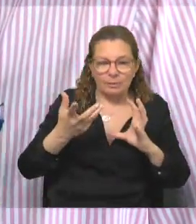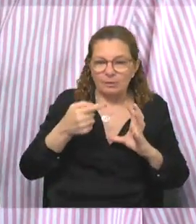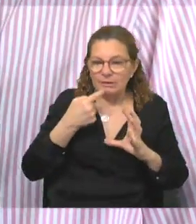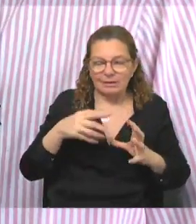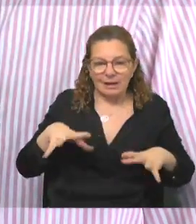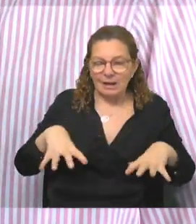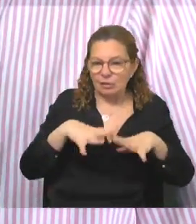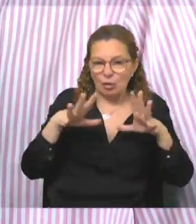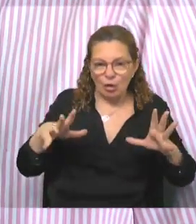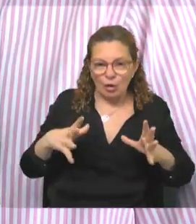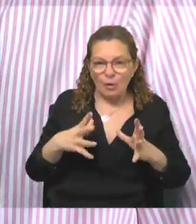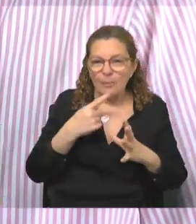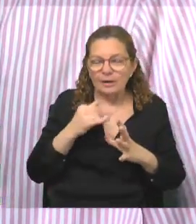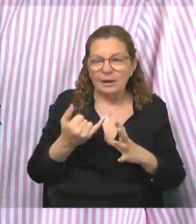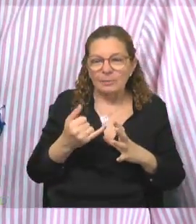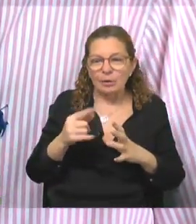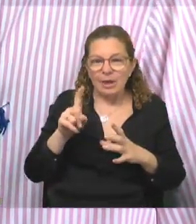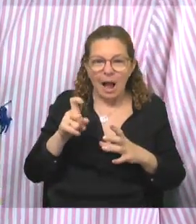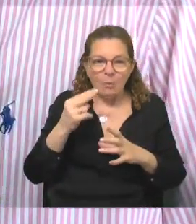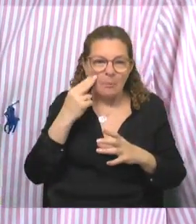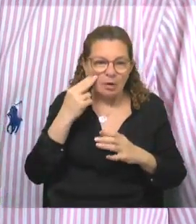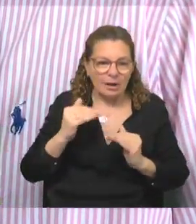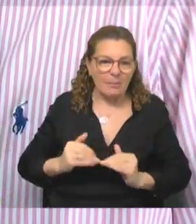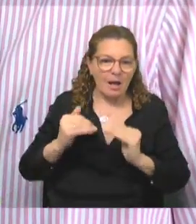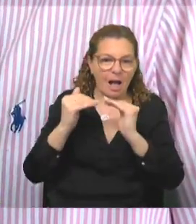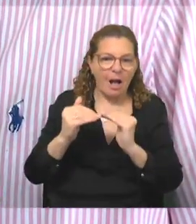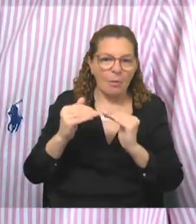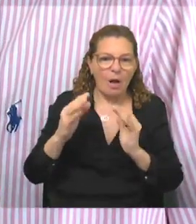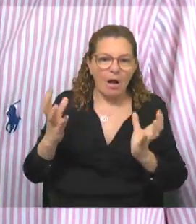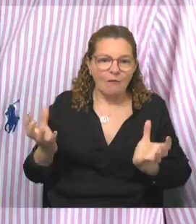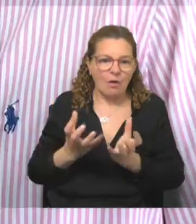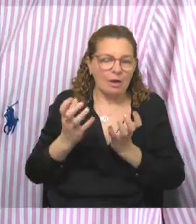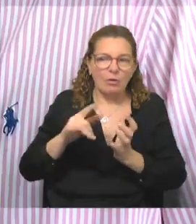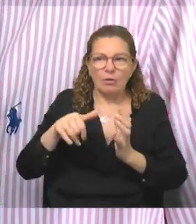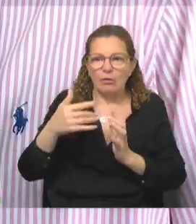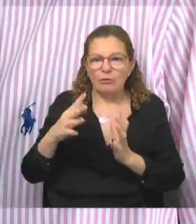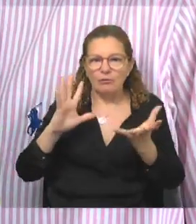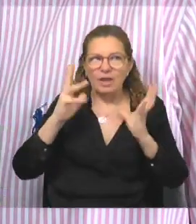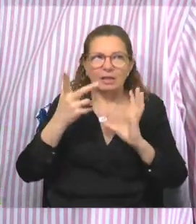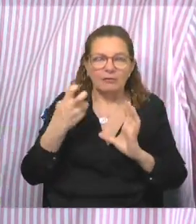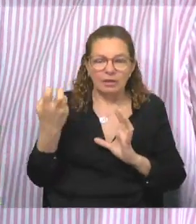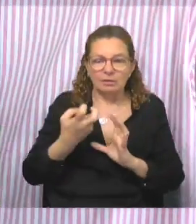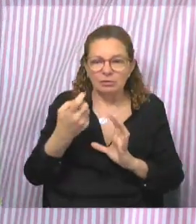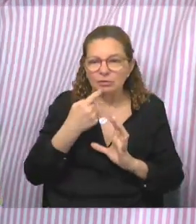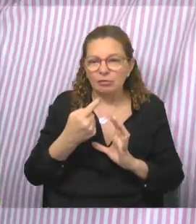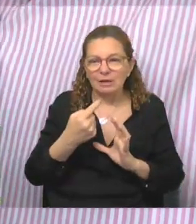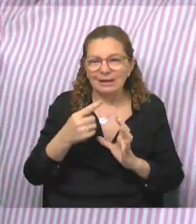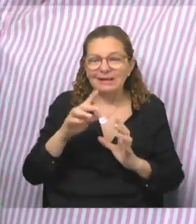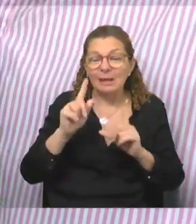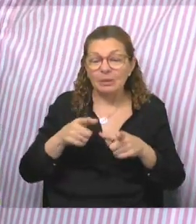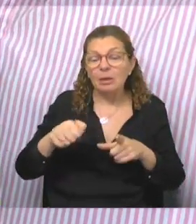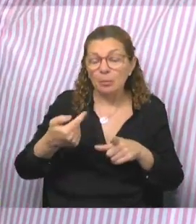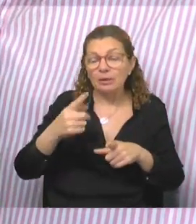obviamente de de emergencia eh Y luego es algo más de de de